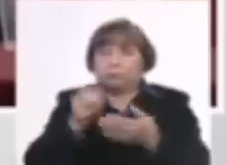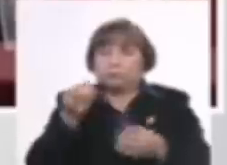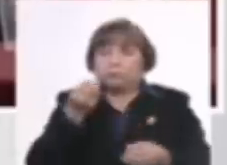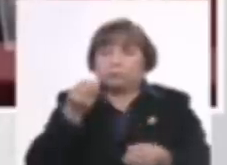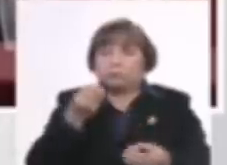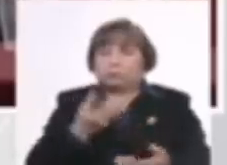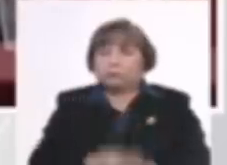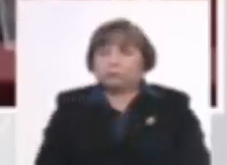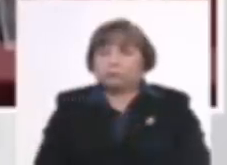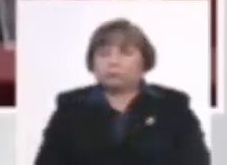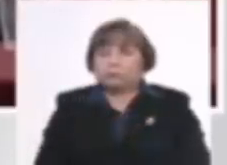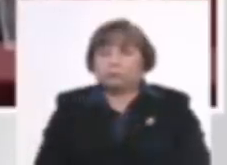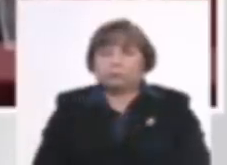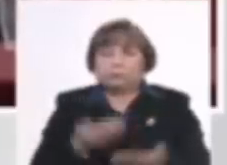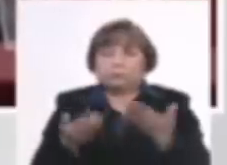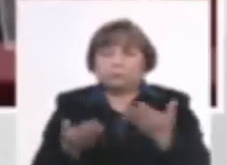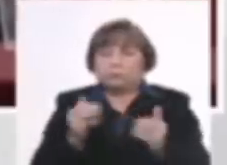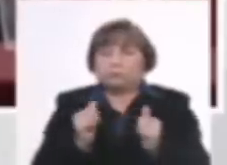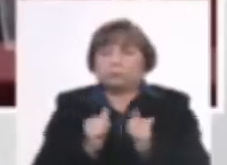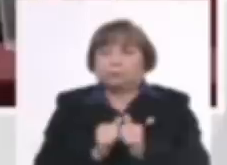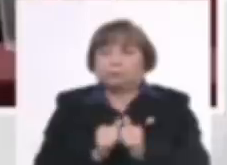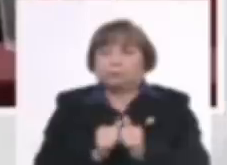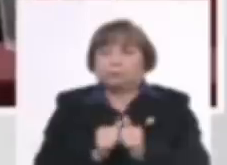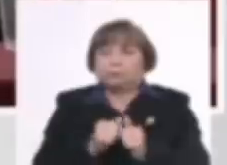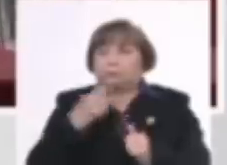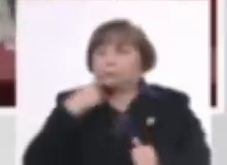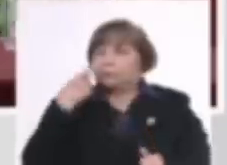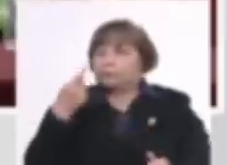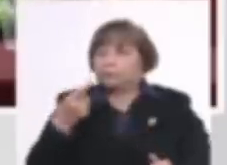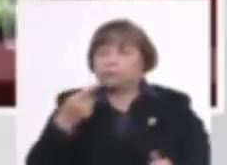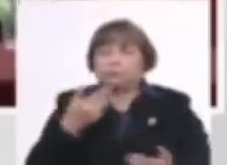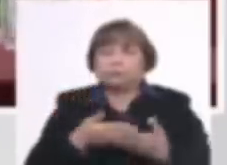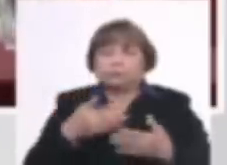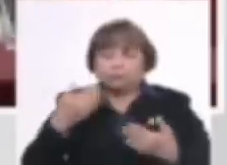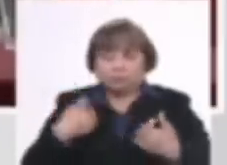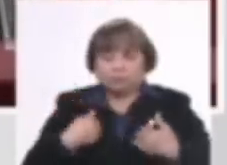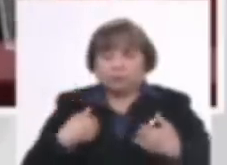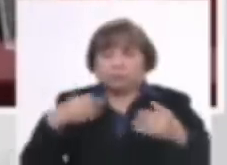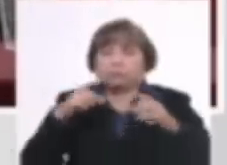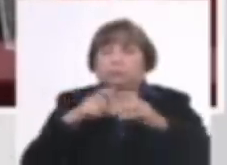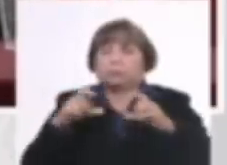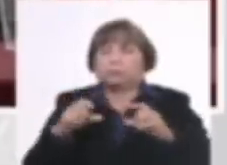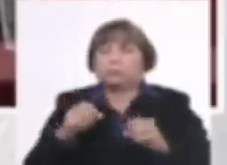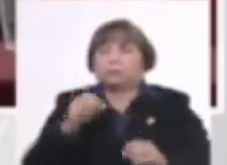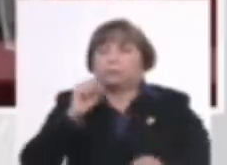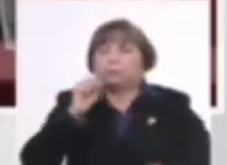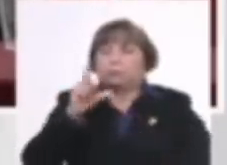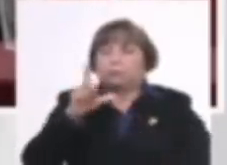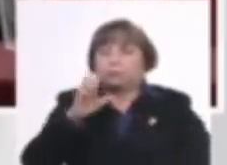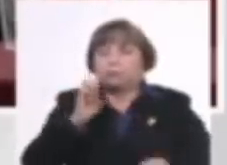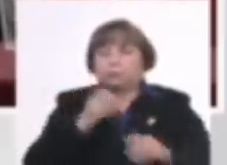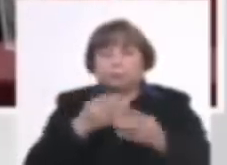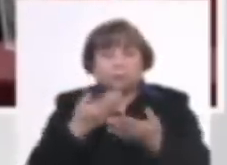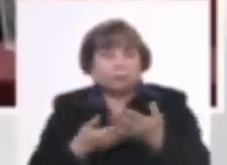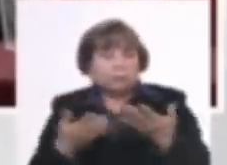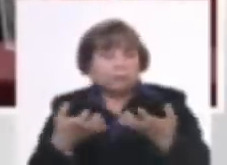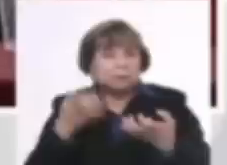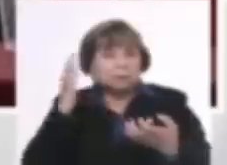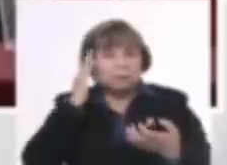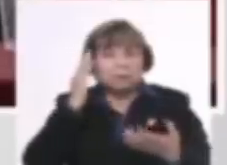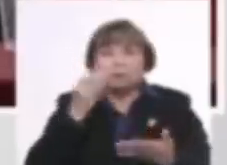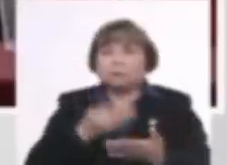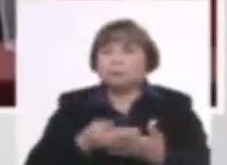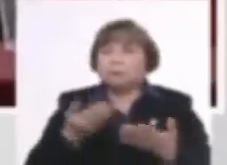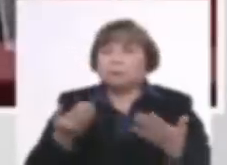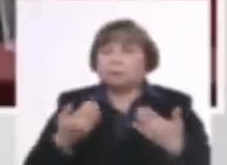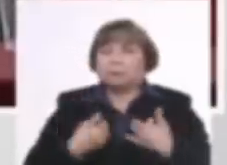porque en este caso, como ella bien dice, que tiene, recibe su único ingreso es en soles, me gustaría saber, presidente, a